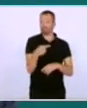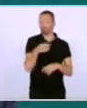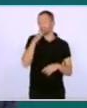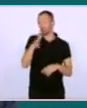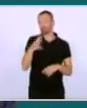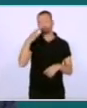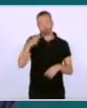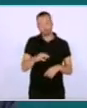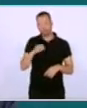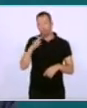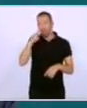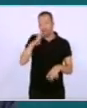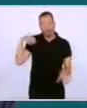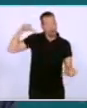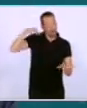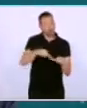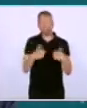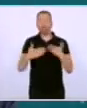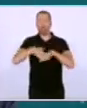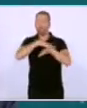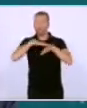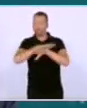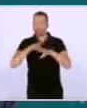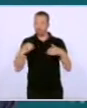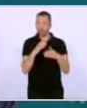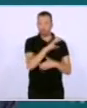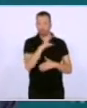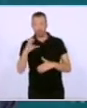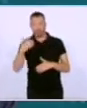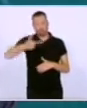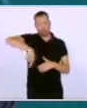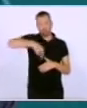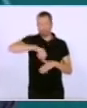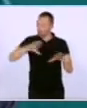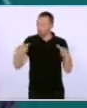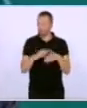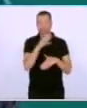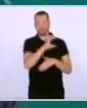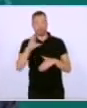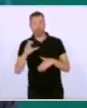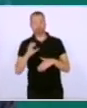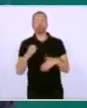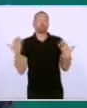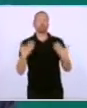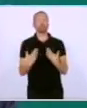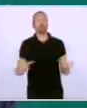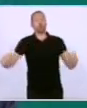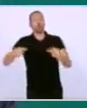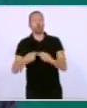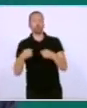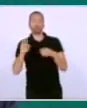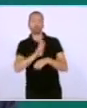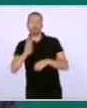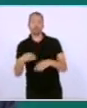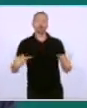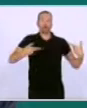de gobierno de nacionalistas presididos por presidente nacionalistas alternando un socio de gobierno del psoe o del PP pues